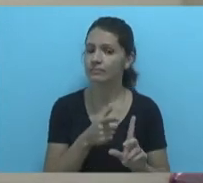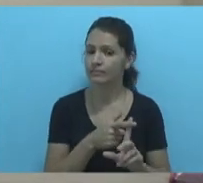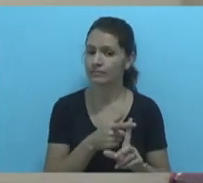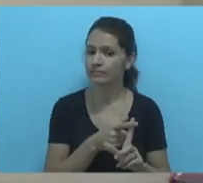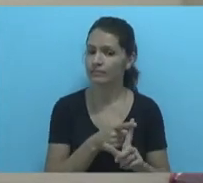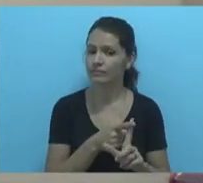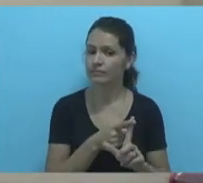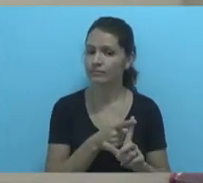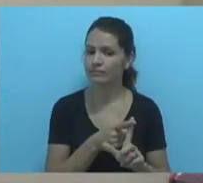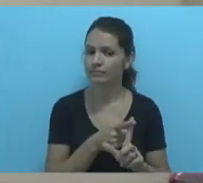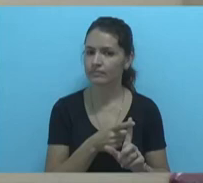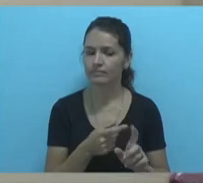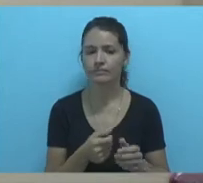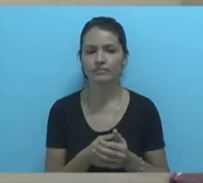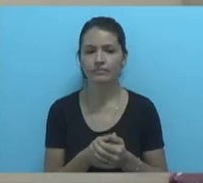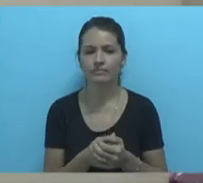presentamos, vamos a